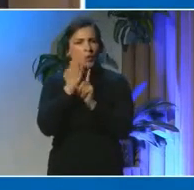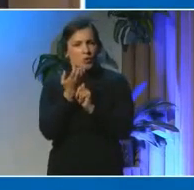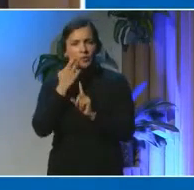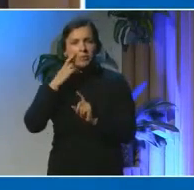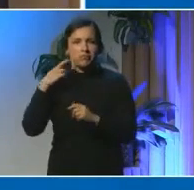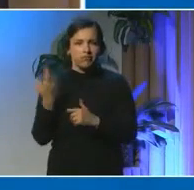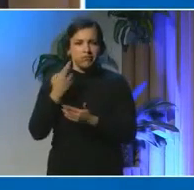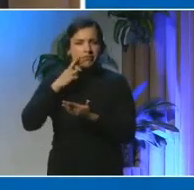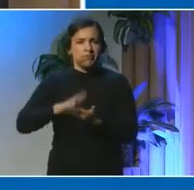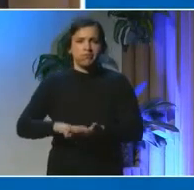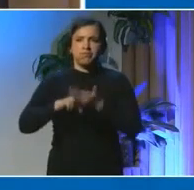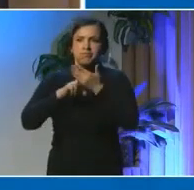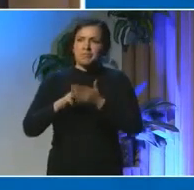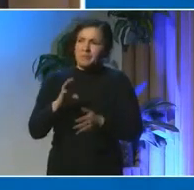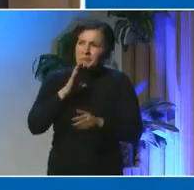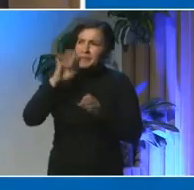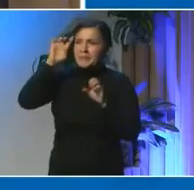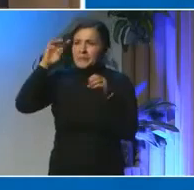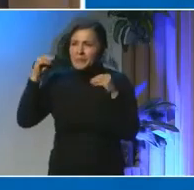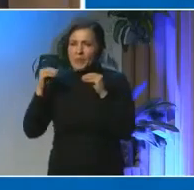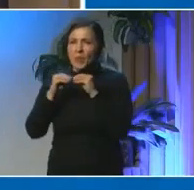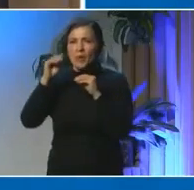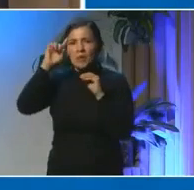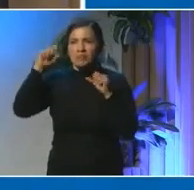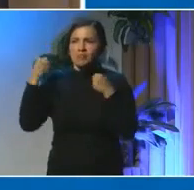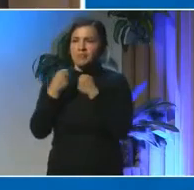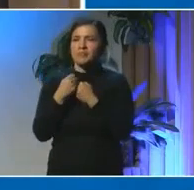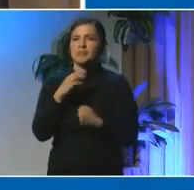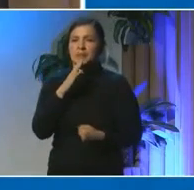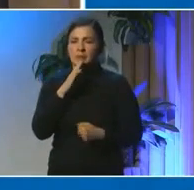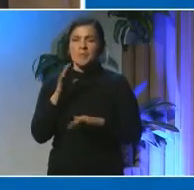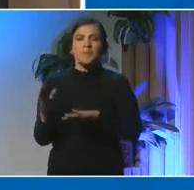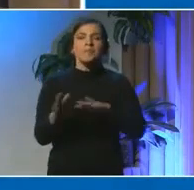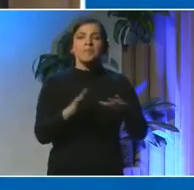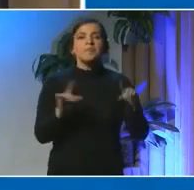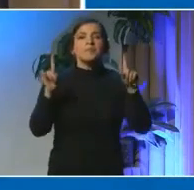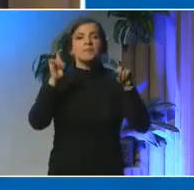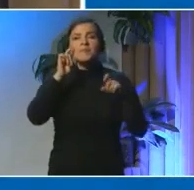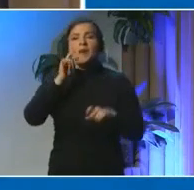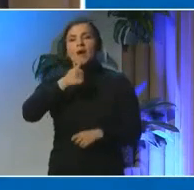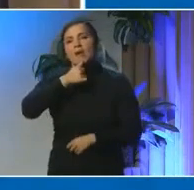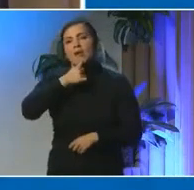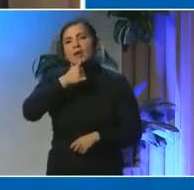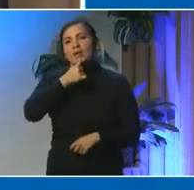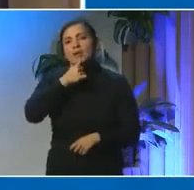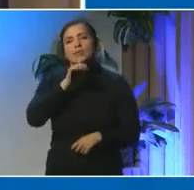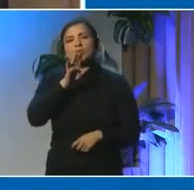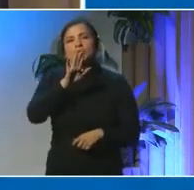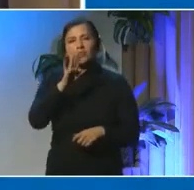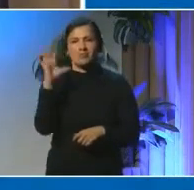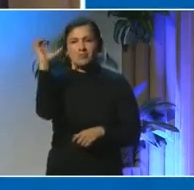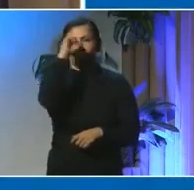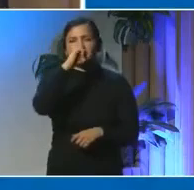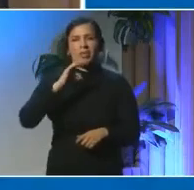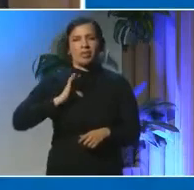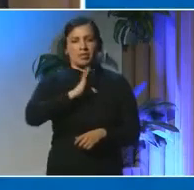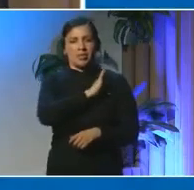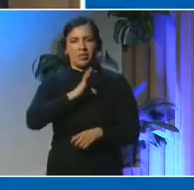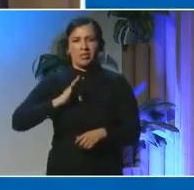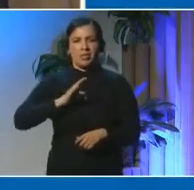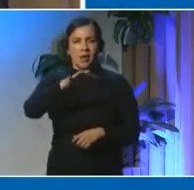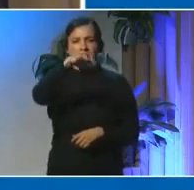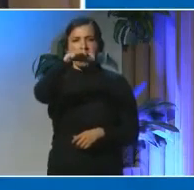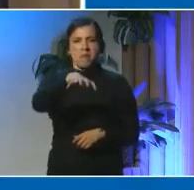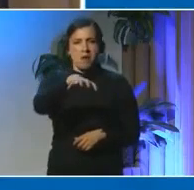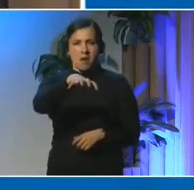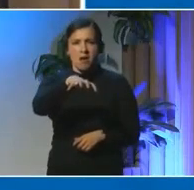pues como con quién lo podemos hacer a nivel de agua trabajamos digamos la custodia del agua desde nuestras plantas eh desde